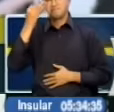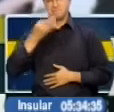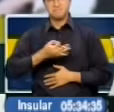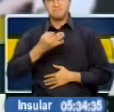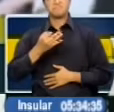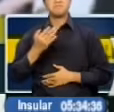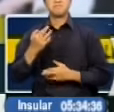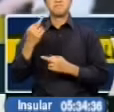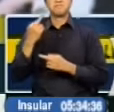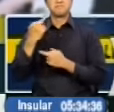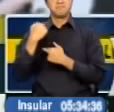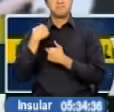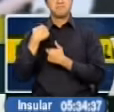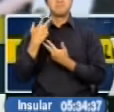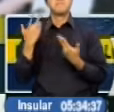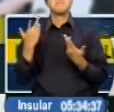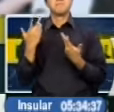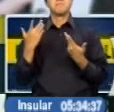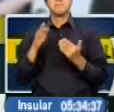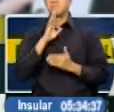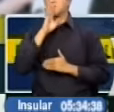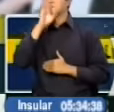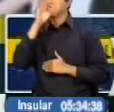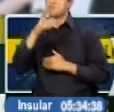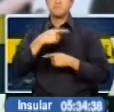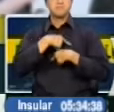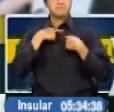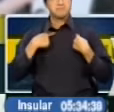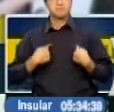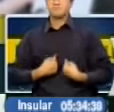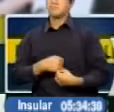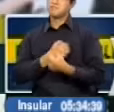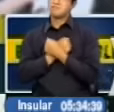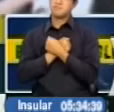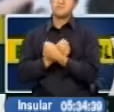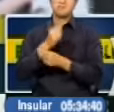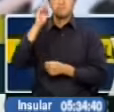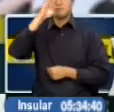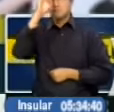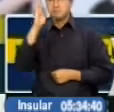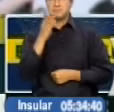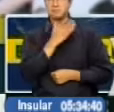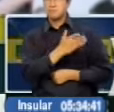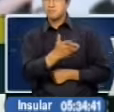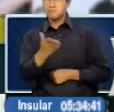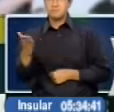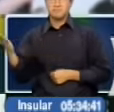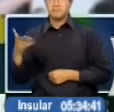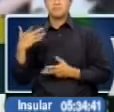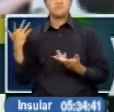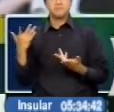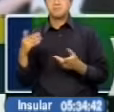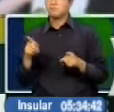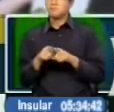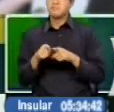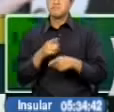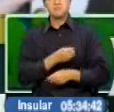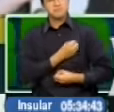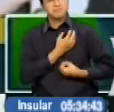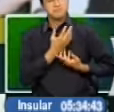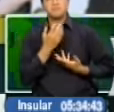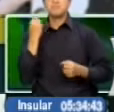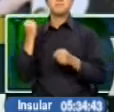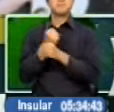cargando en el pecho el mismo amor por los brasileños y las brasileñas y la misma voluntad de